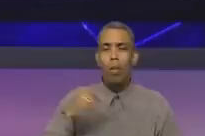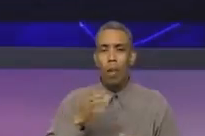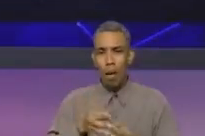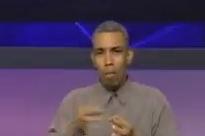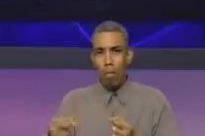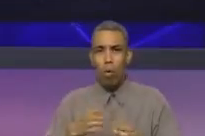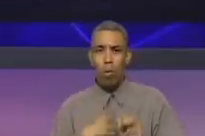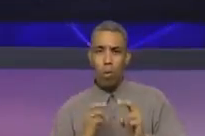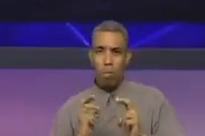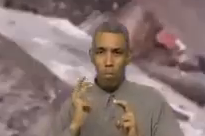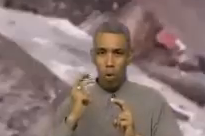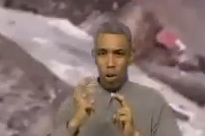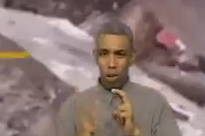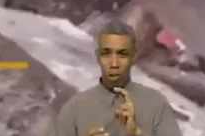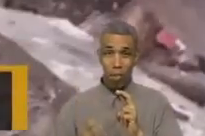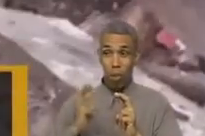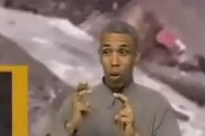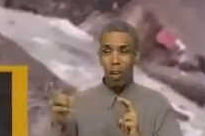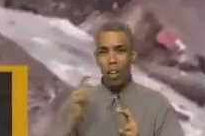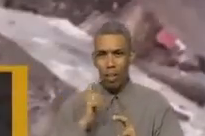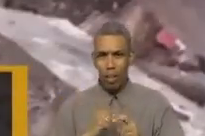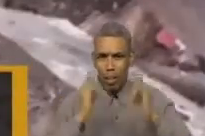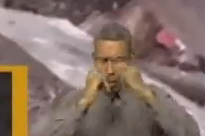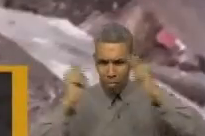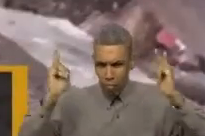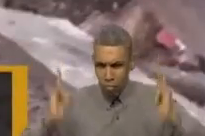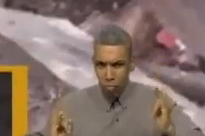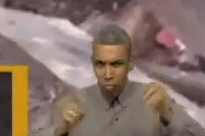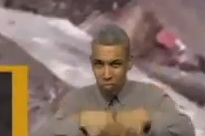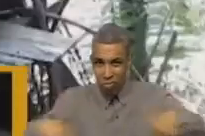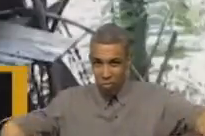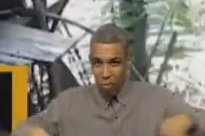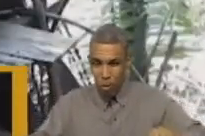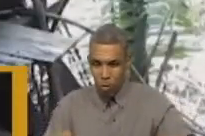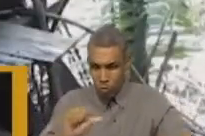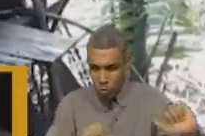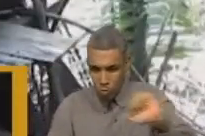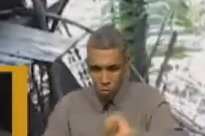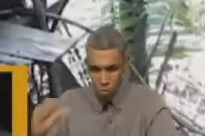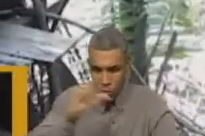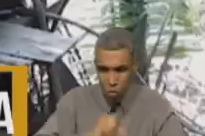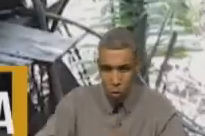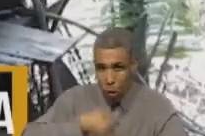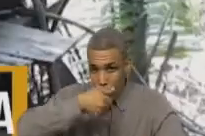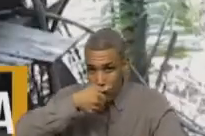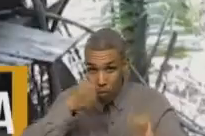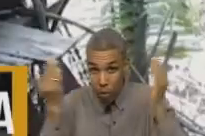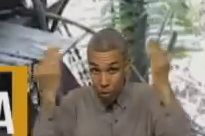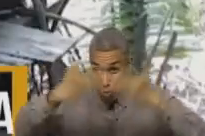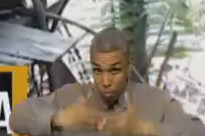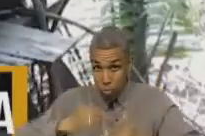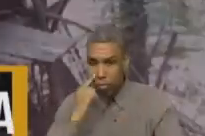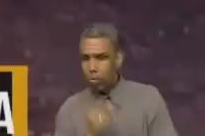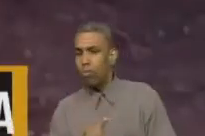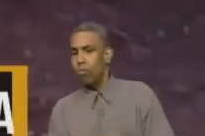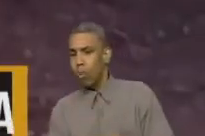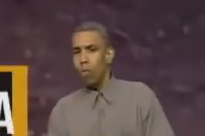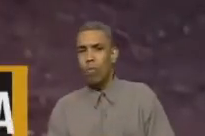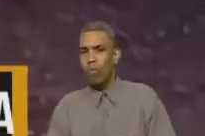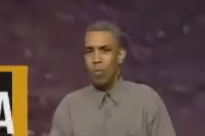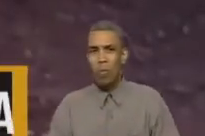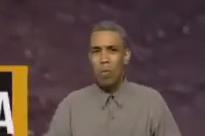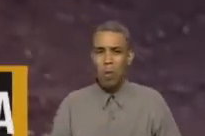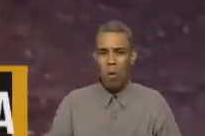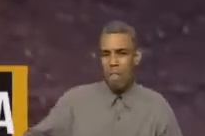Bolívar. La Quinta Brigada, adscrita a la Segunda División del Ejército y la Policía Nacional, lograron la ubicación y destrucción de un laboratorio